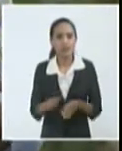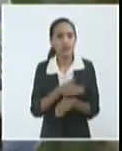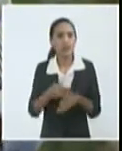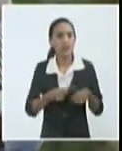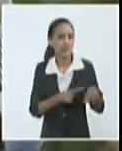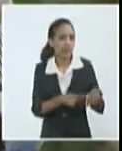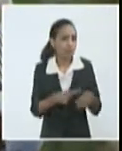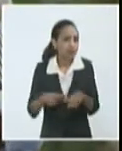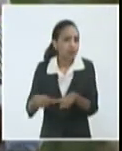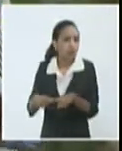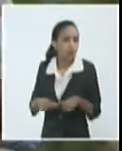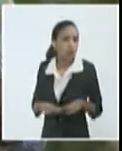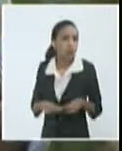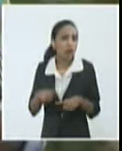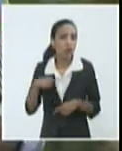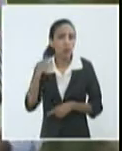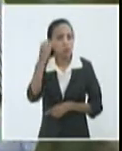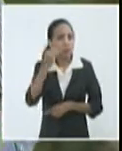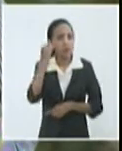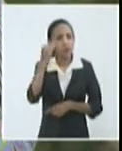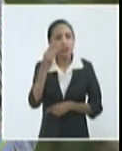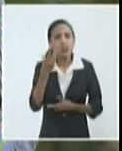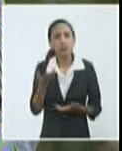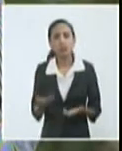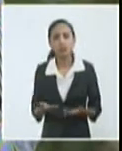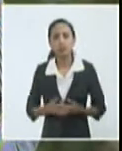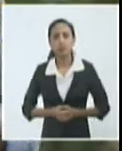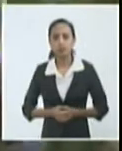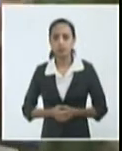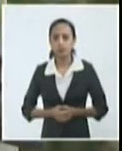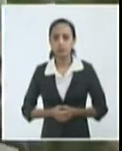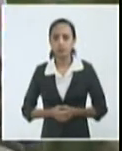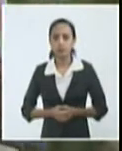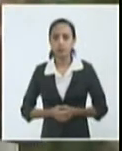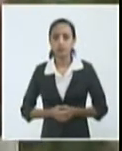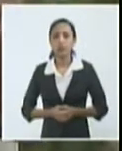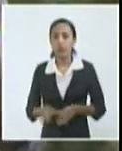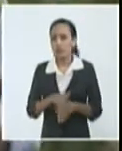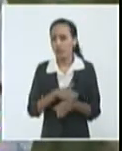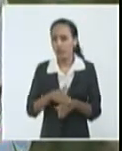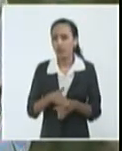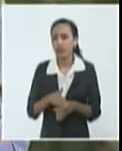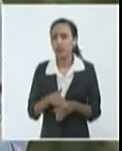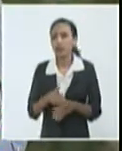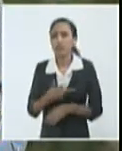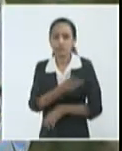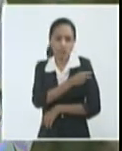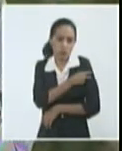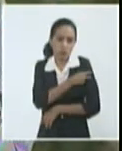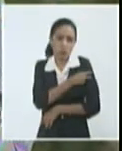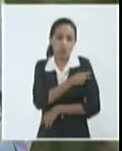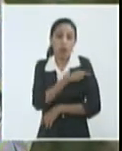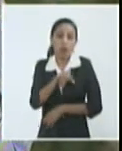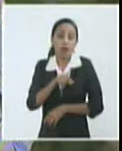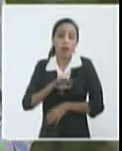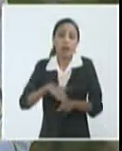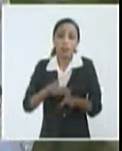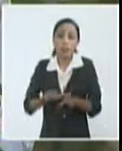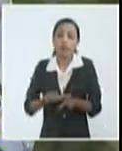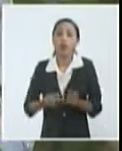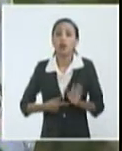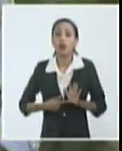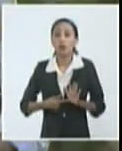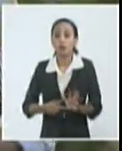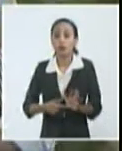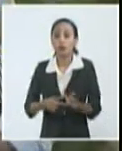de variantes, de dosis de refuerzo que ellos las explicaron y además las demostraron muy bien en esa sesión científica,